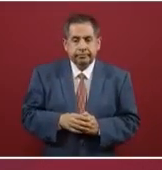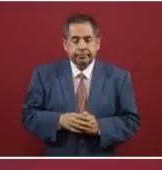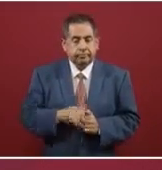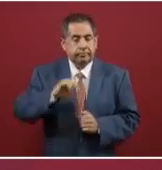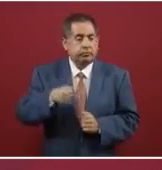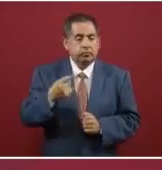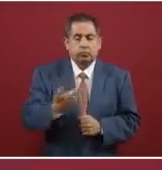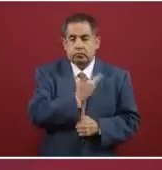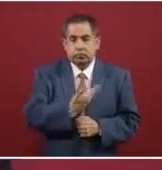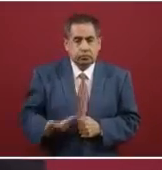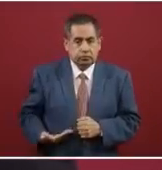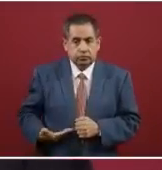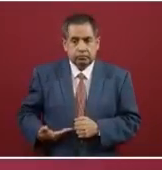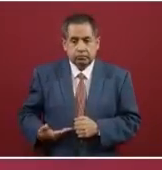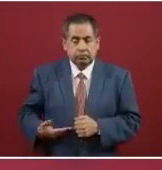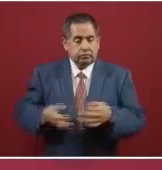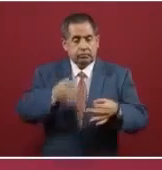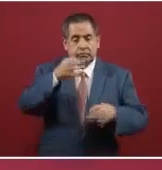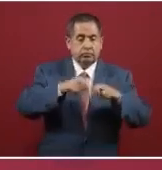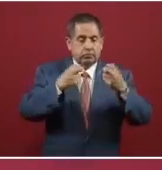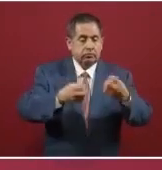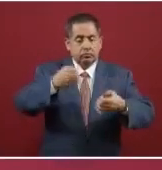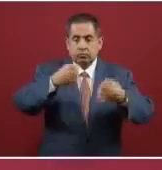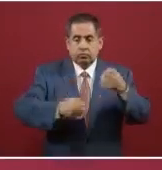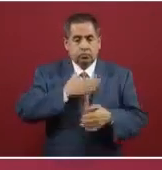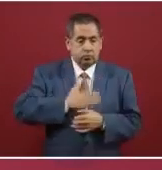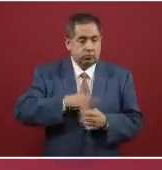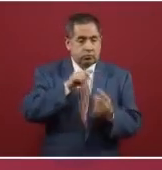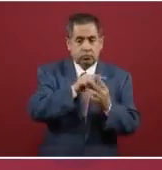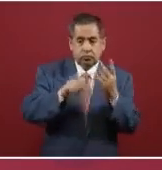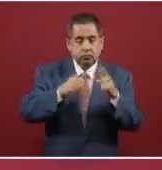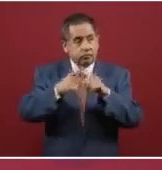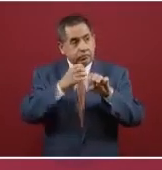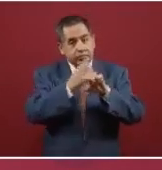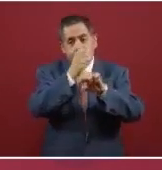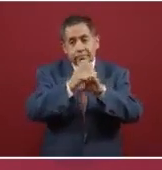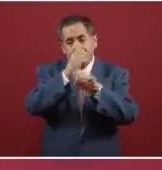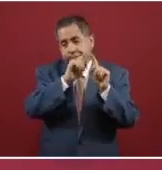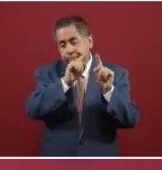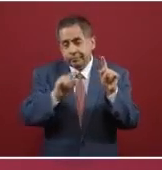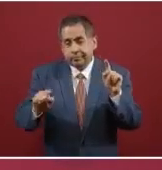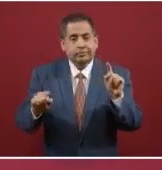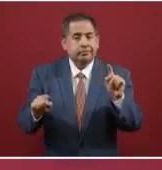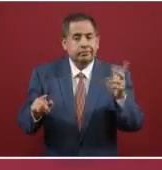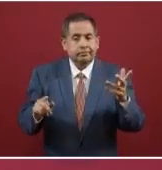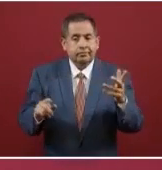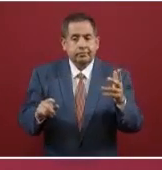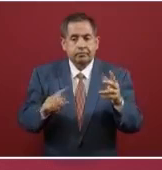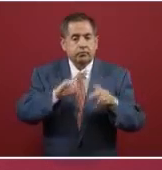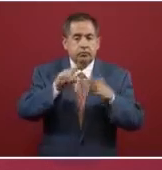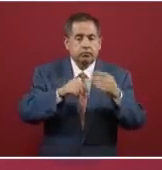los presidentes de los tribunales superiores de justicia de los estados no